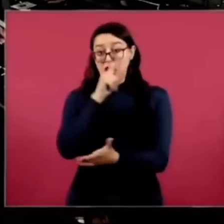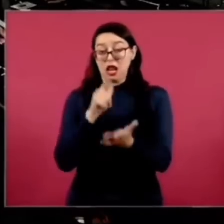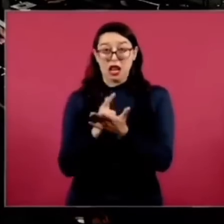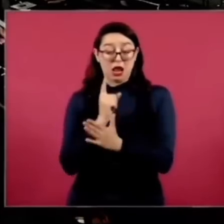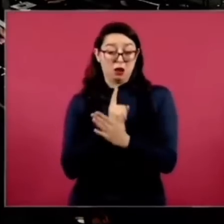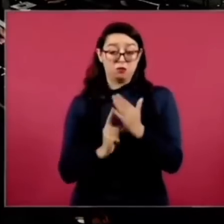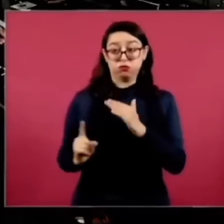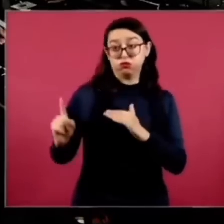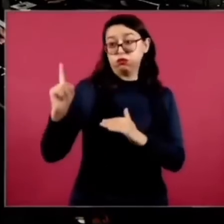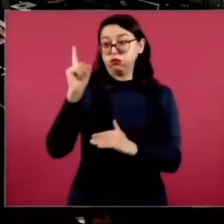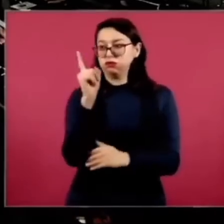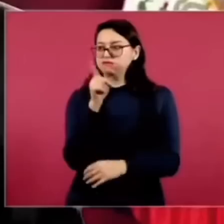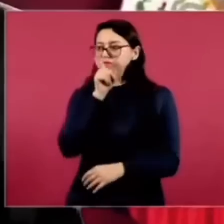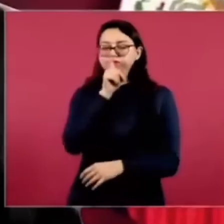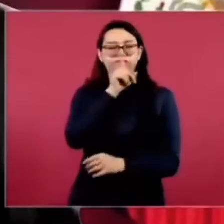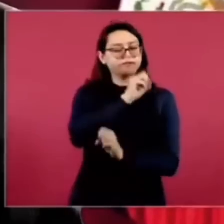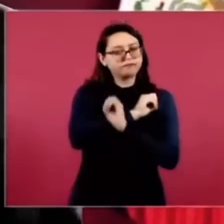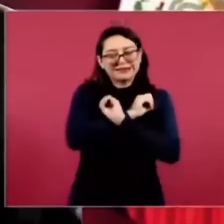Por eso,